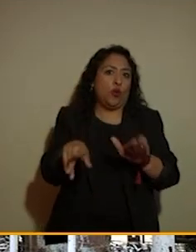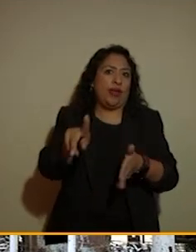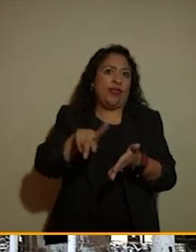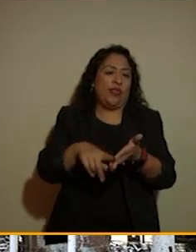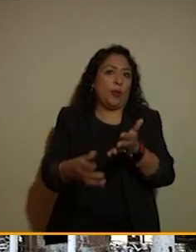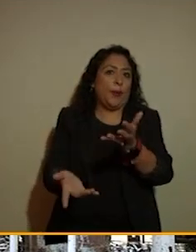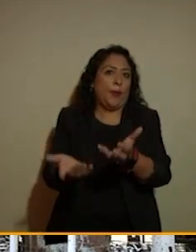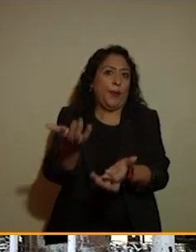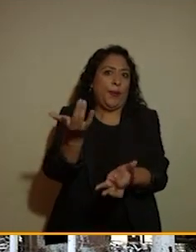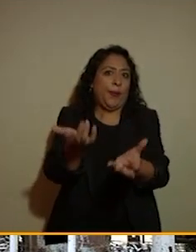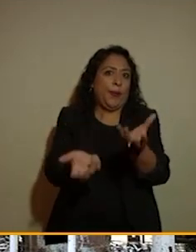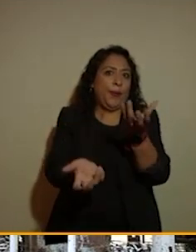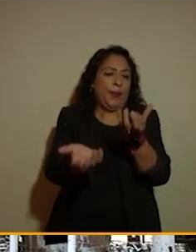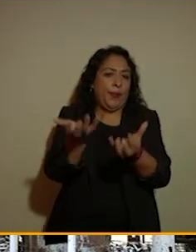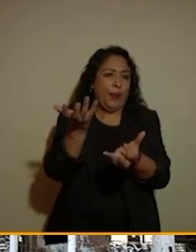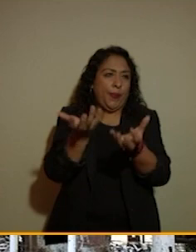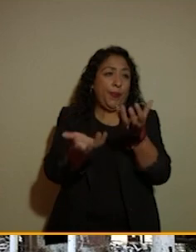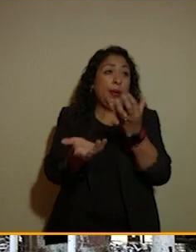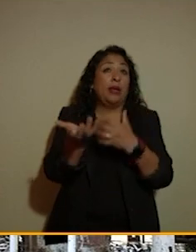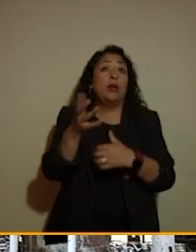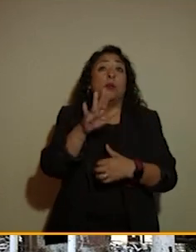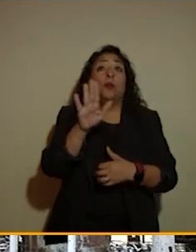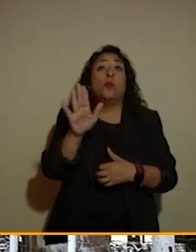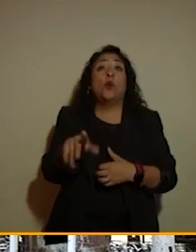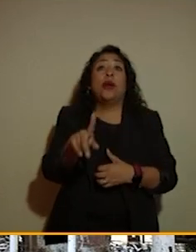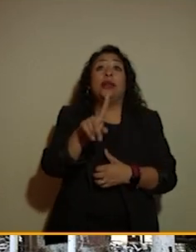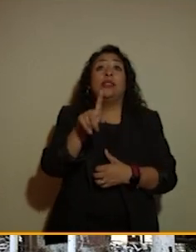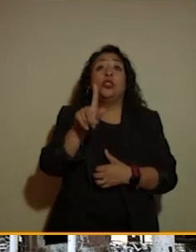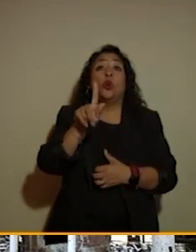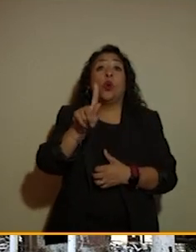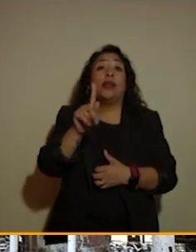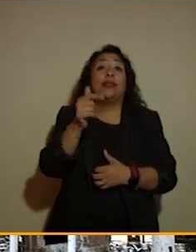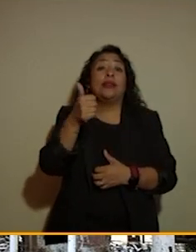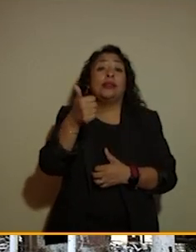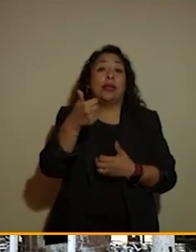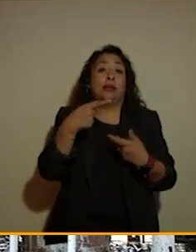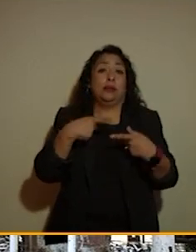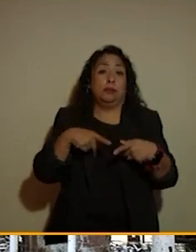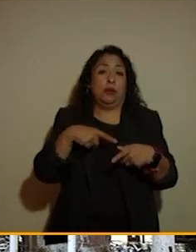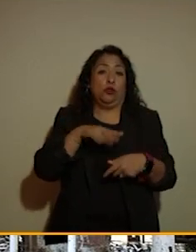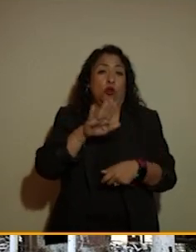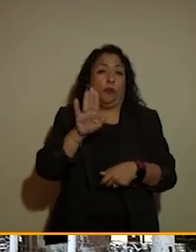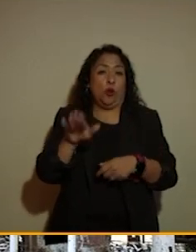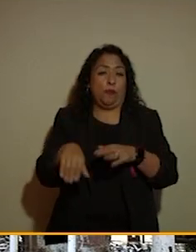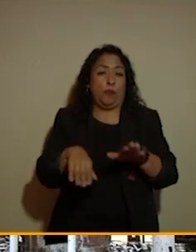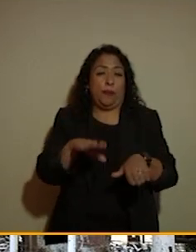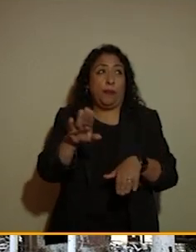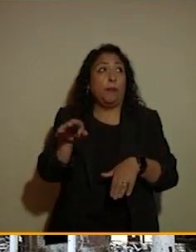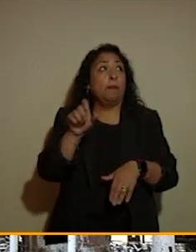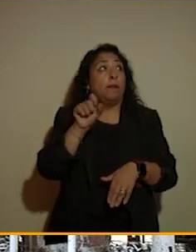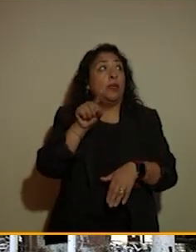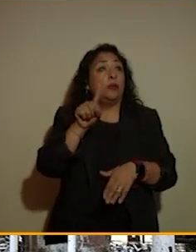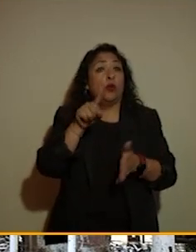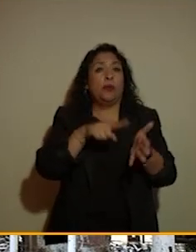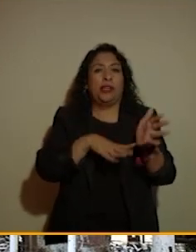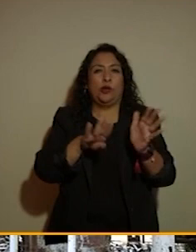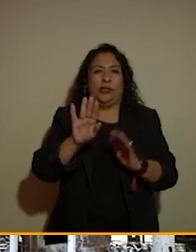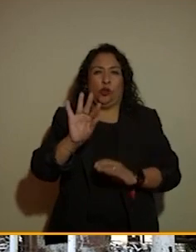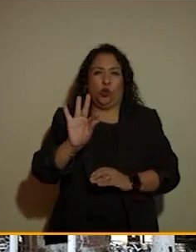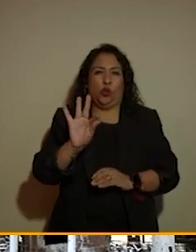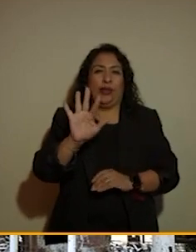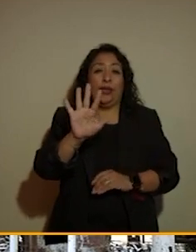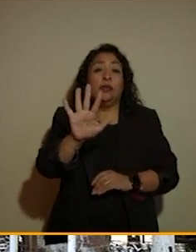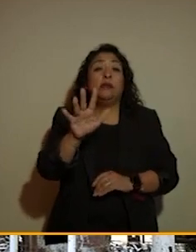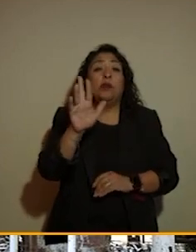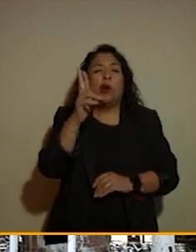a raíz de este incendio, en el que murieron 146 personas. También en 45 recordaremos